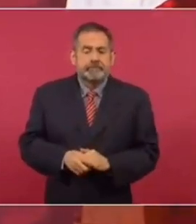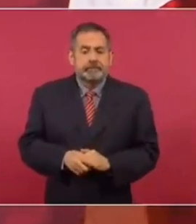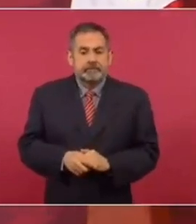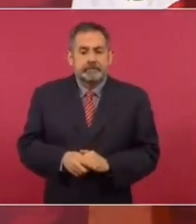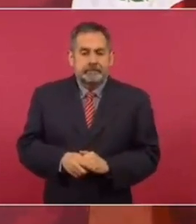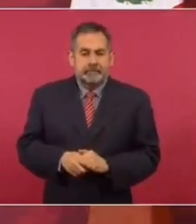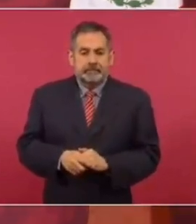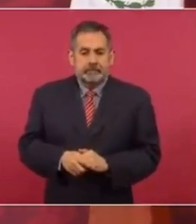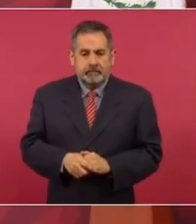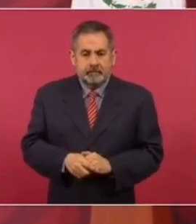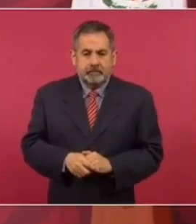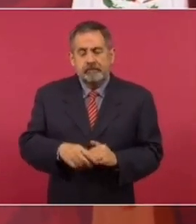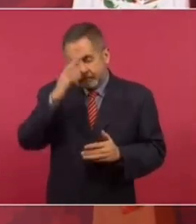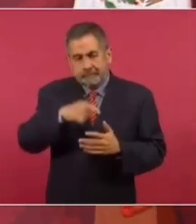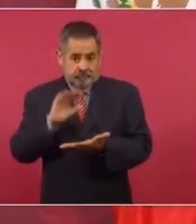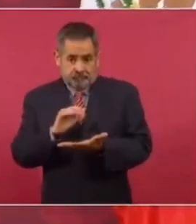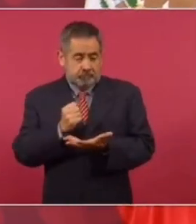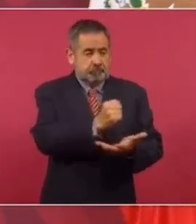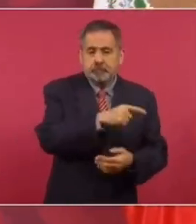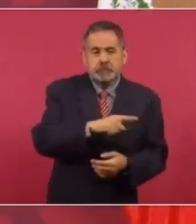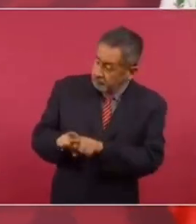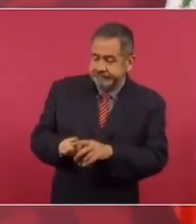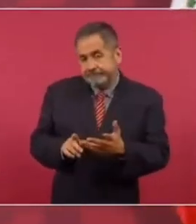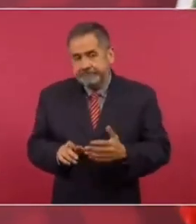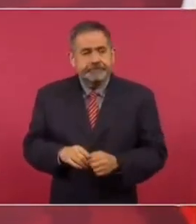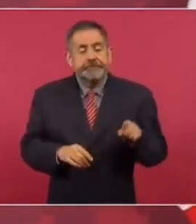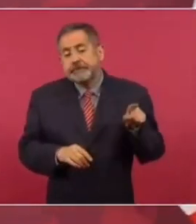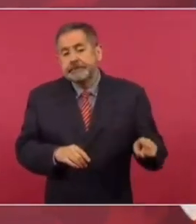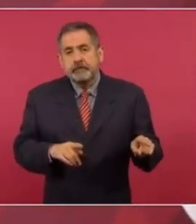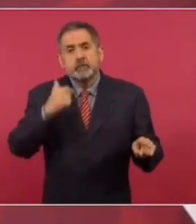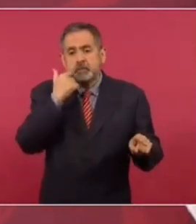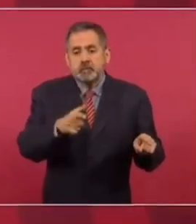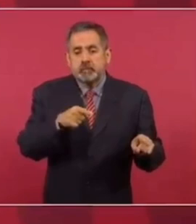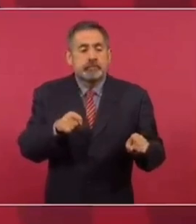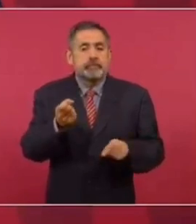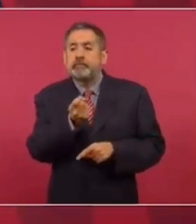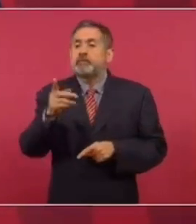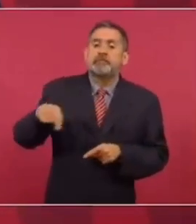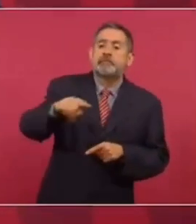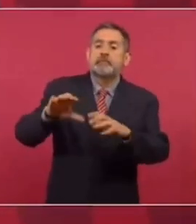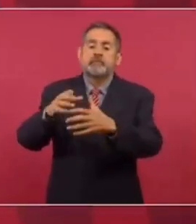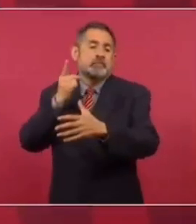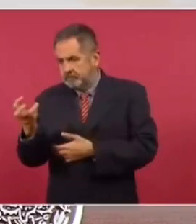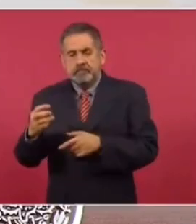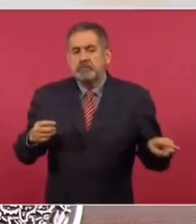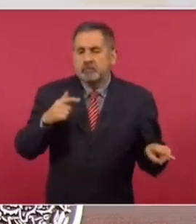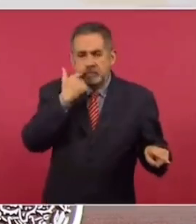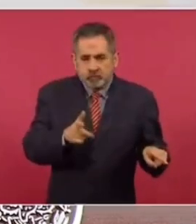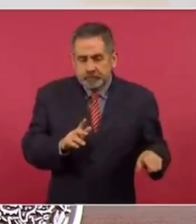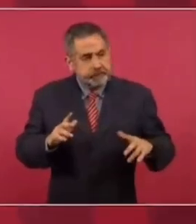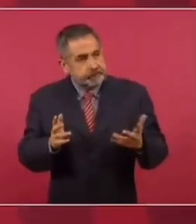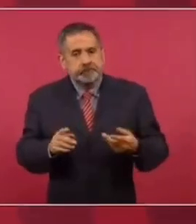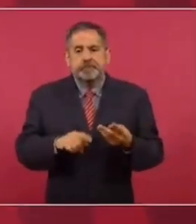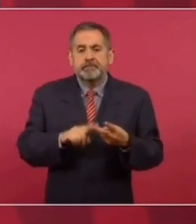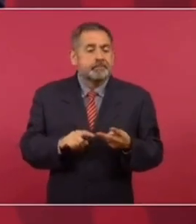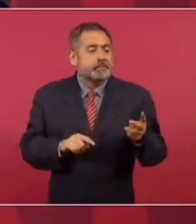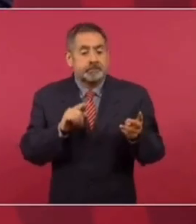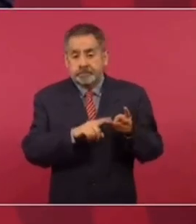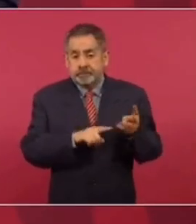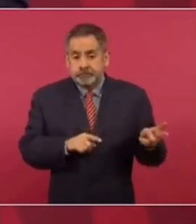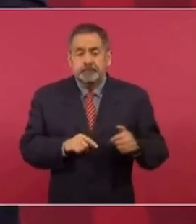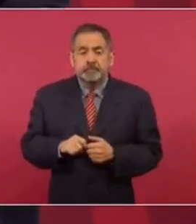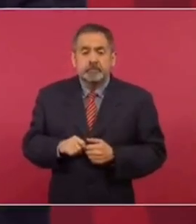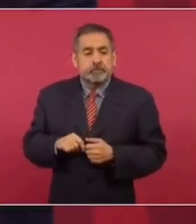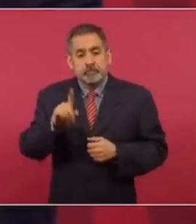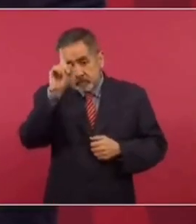se le reduzca el presupuesto al INE, no quieren que se reduzca el número de legisladores, no quieren que